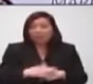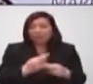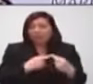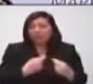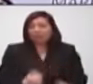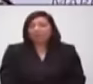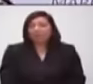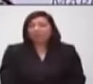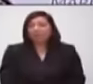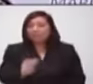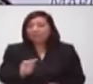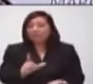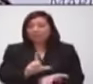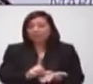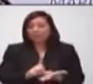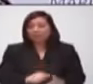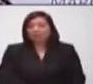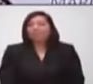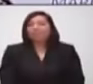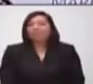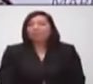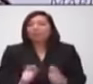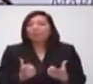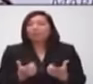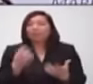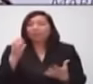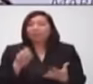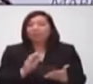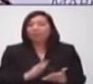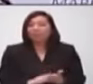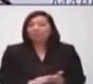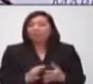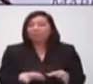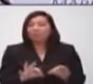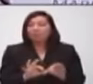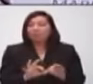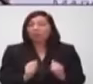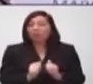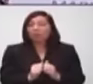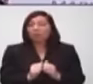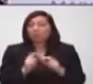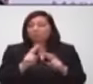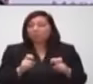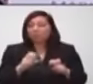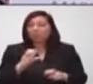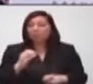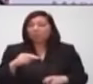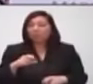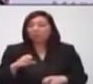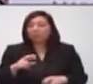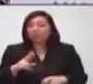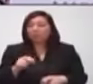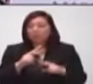asumiendo la defensa de la ciudad de Lima, señor congresista, y creo importante, como lo hice cuando investigué el caso Comunicore, que hay